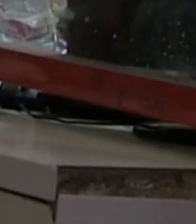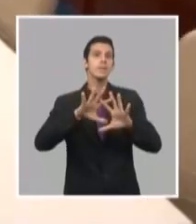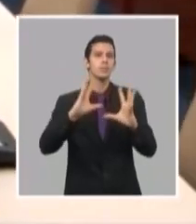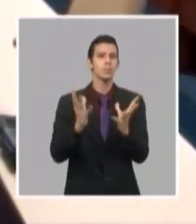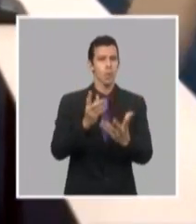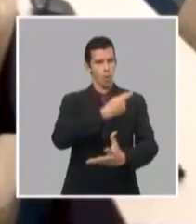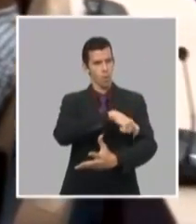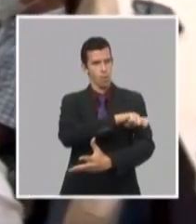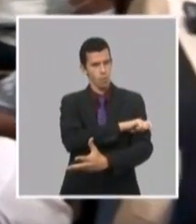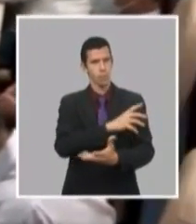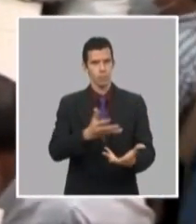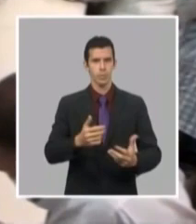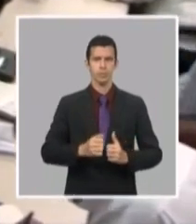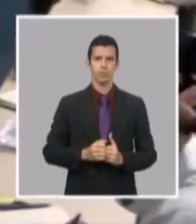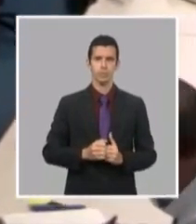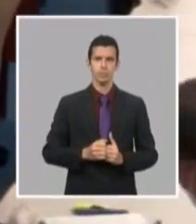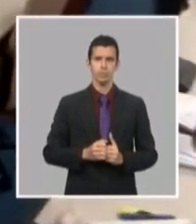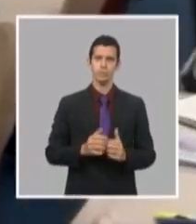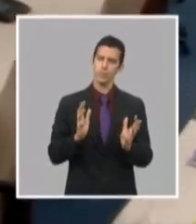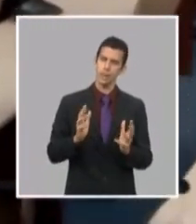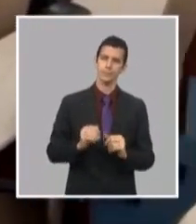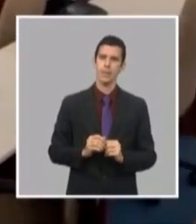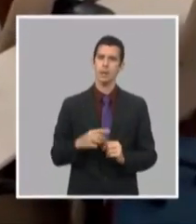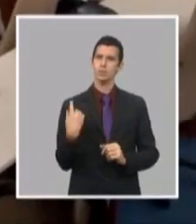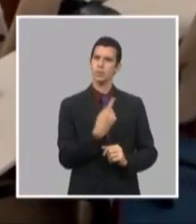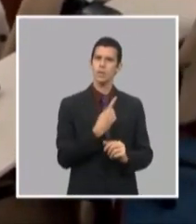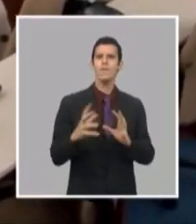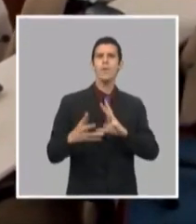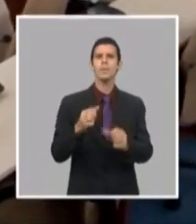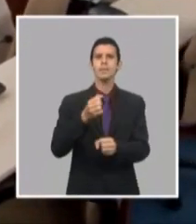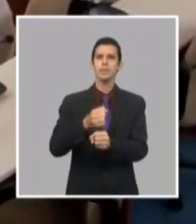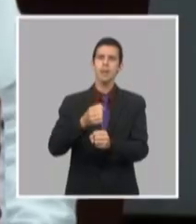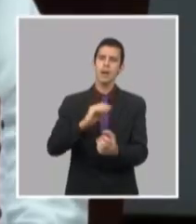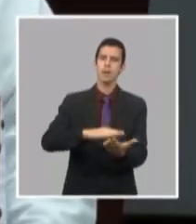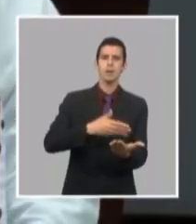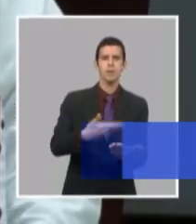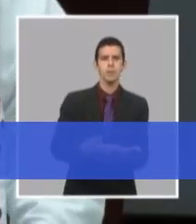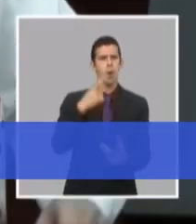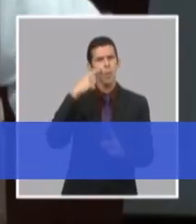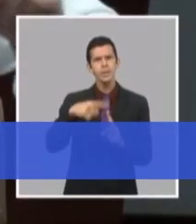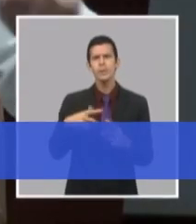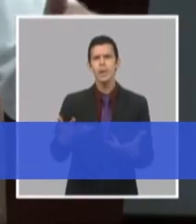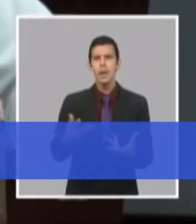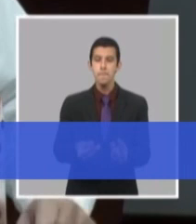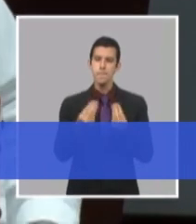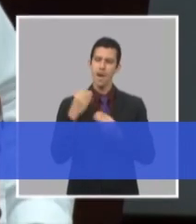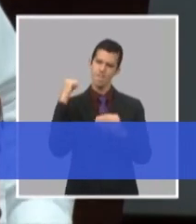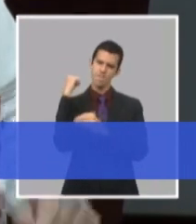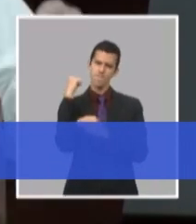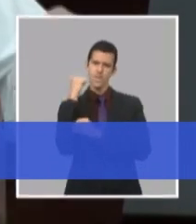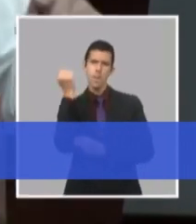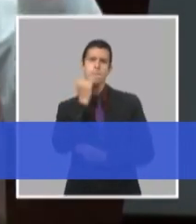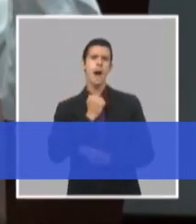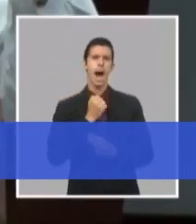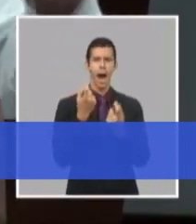pero todo un sistema de medida y que está orientado precisamente eso a fortalecerlo no solo para resistir